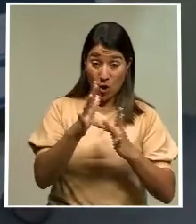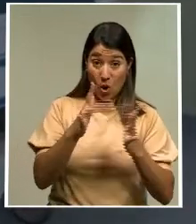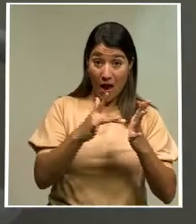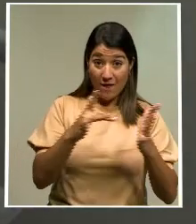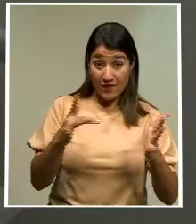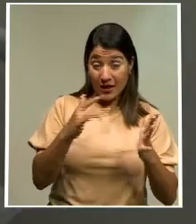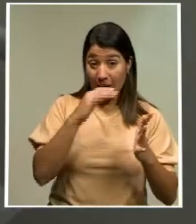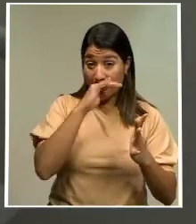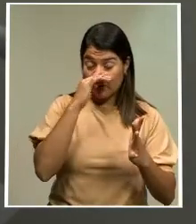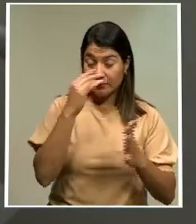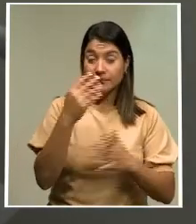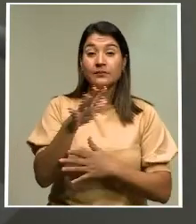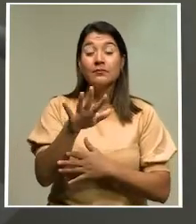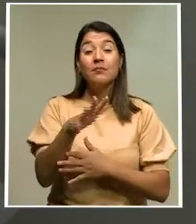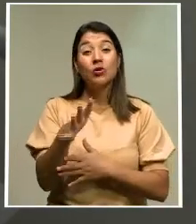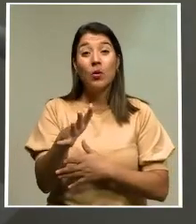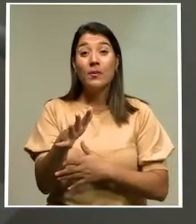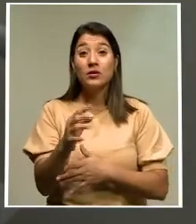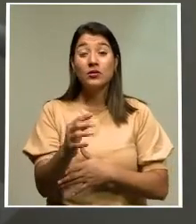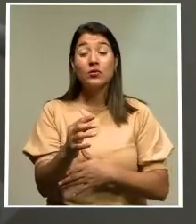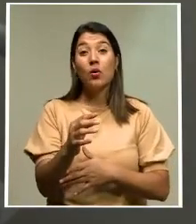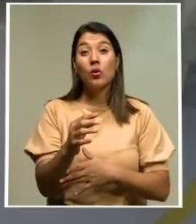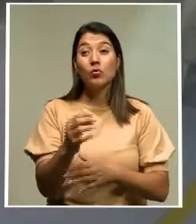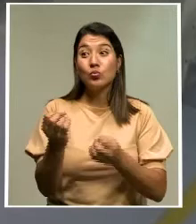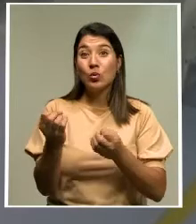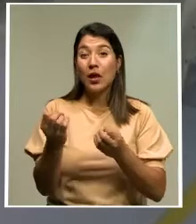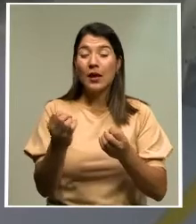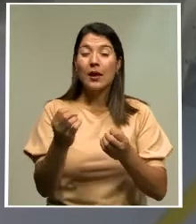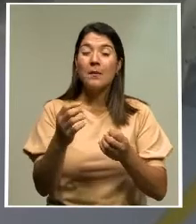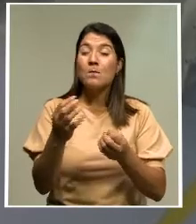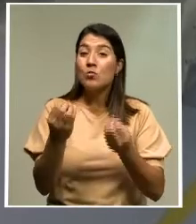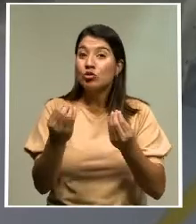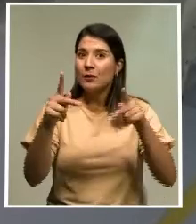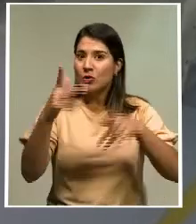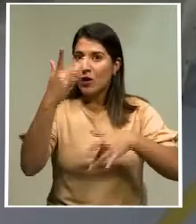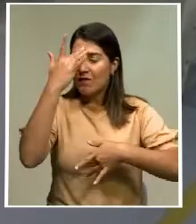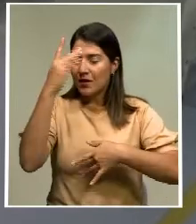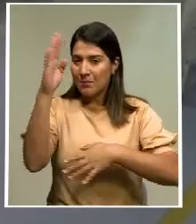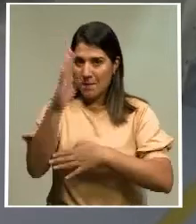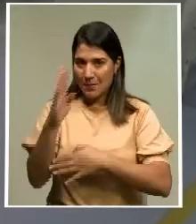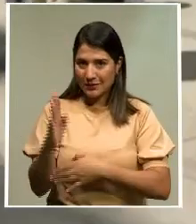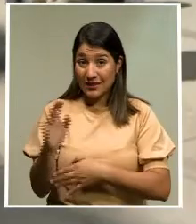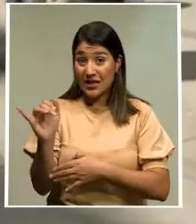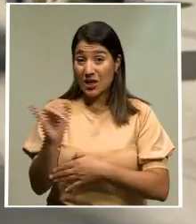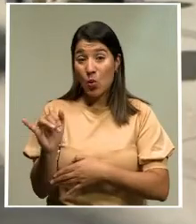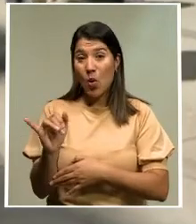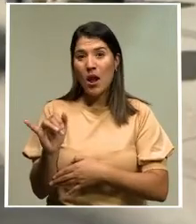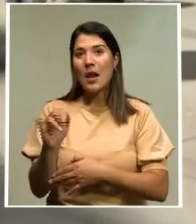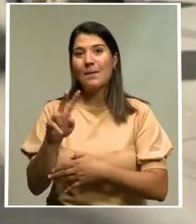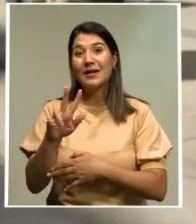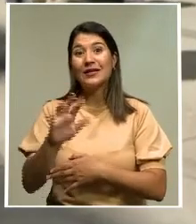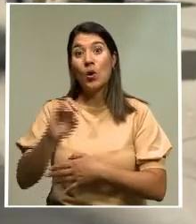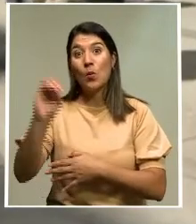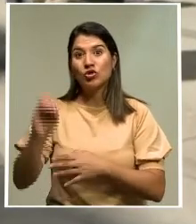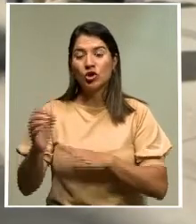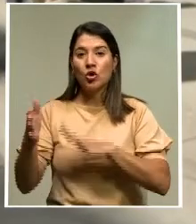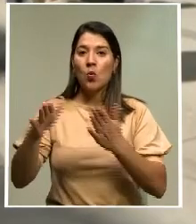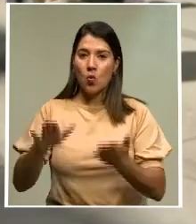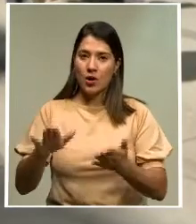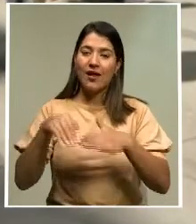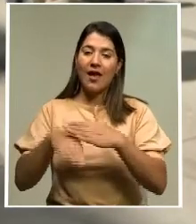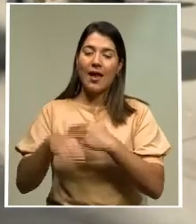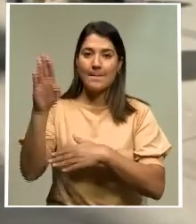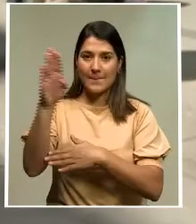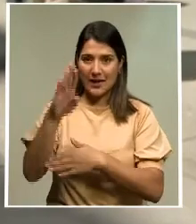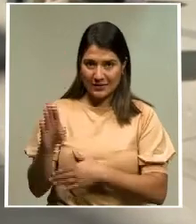10 contagios en el mundo eran registrados en Brasil, al igual que 1/4 de los decesos. Para la organización, estas